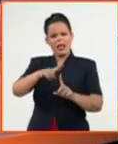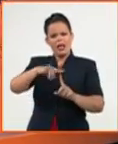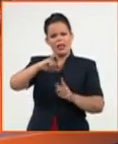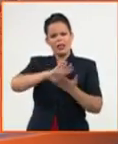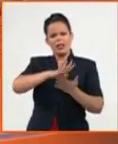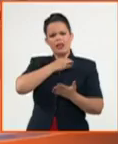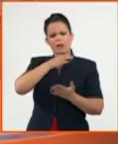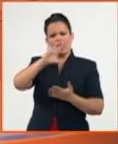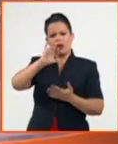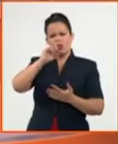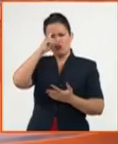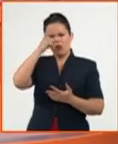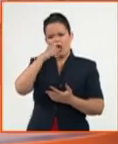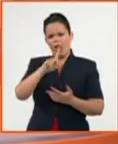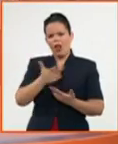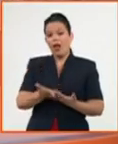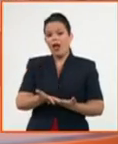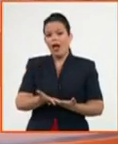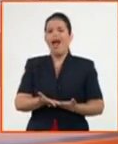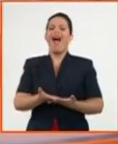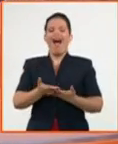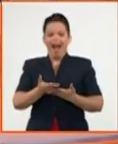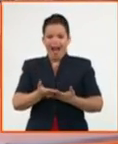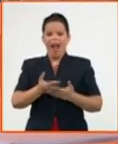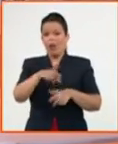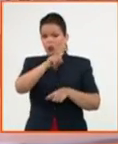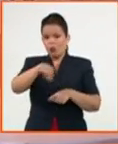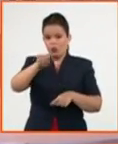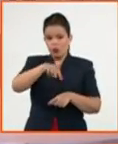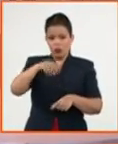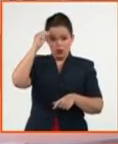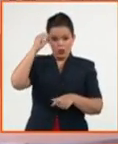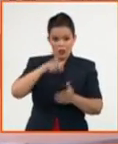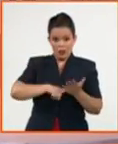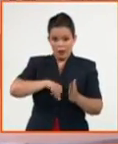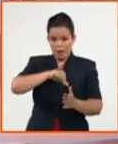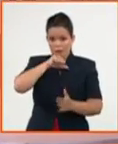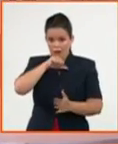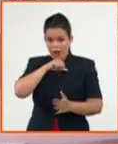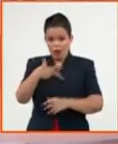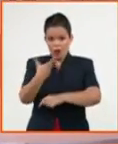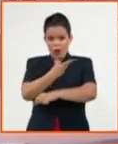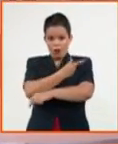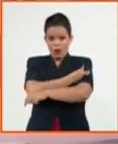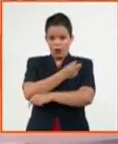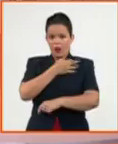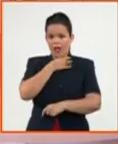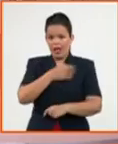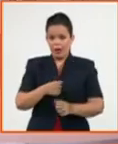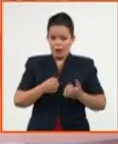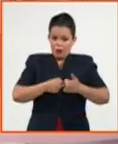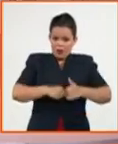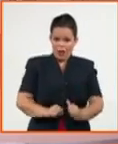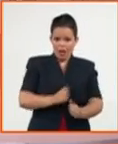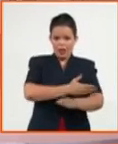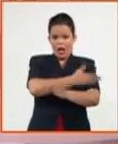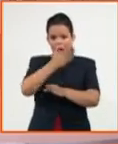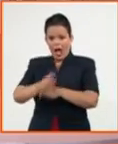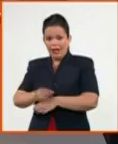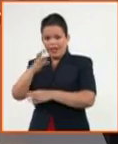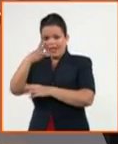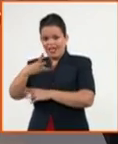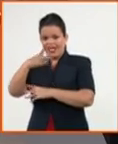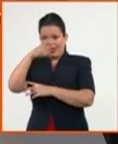está perfectamente bien para ir a vacunar exactamente bueno en estos días también hemos recibido muchas preguntas de temas exactamente como dice o sea las vacunas